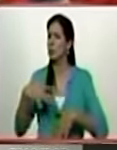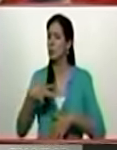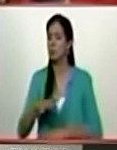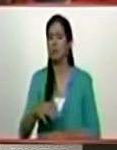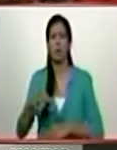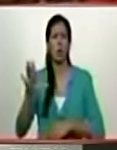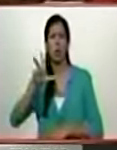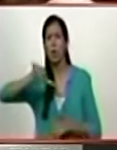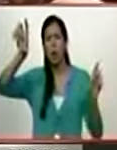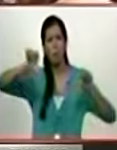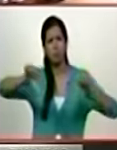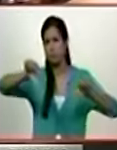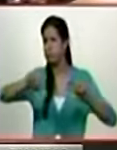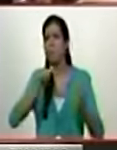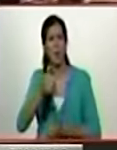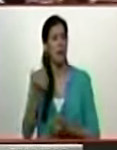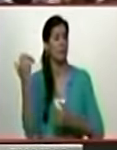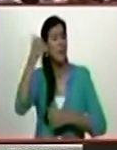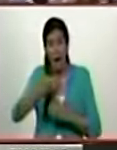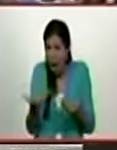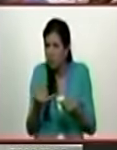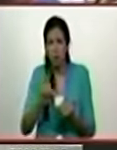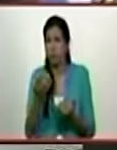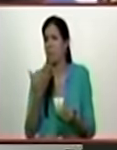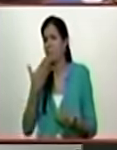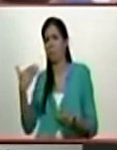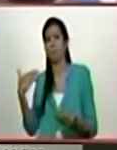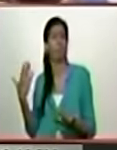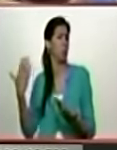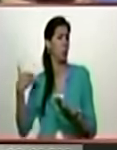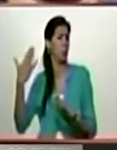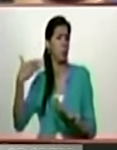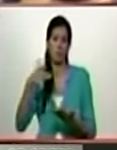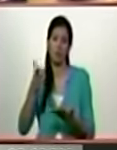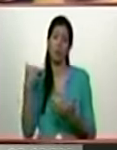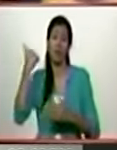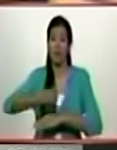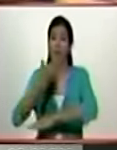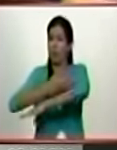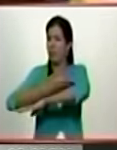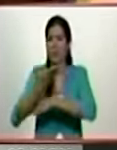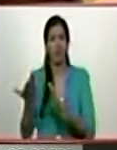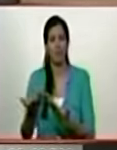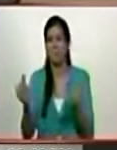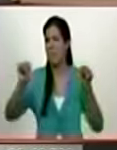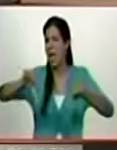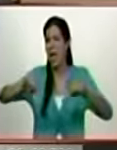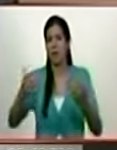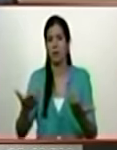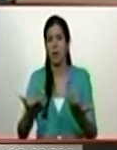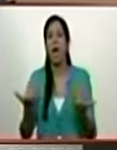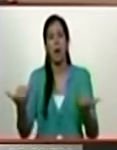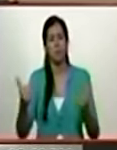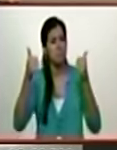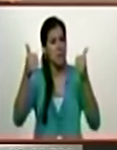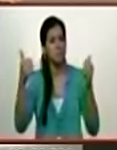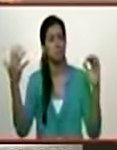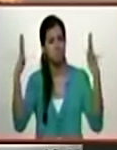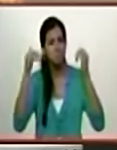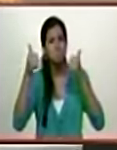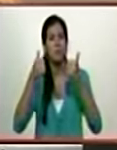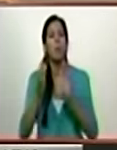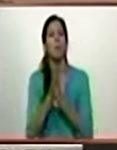muchísimos años. No de ahorita. No de ahorita. Y bien bueno, y por eso celebro y de verdad, y Vilma, te pido que trabajes